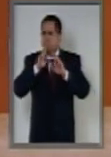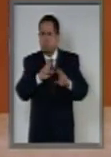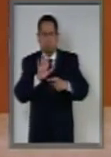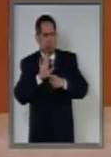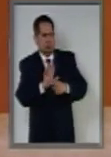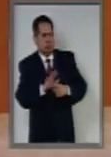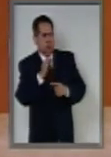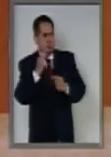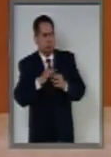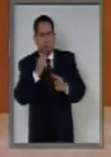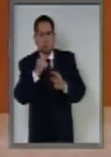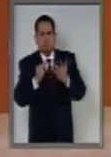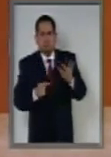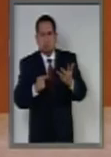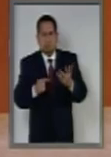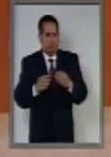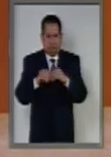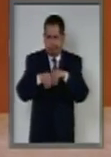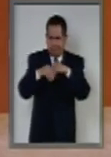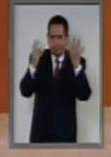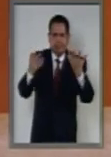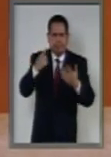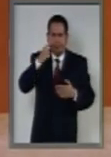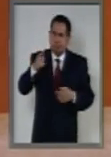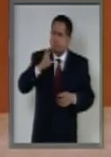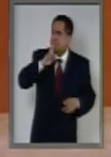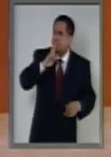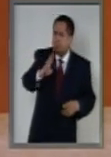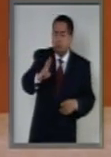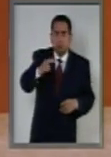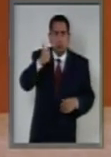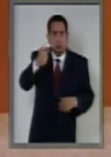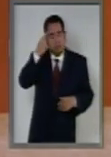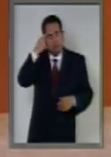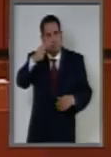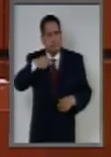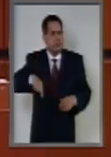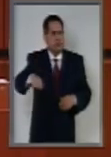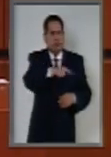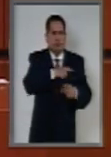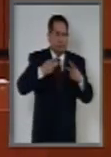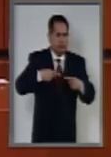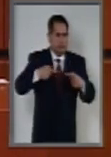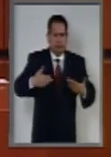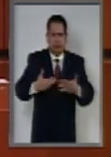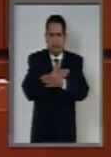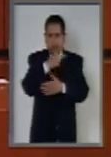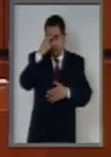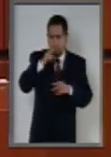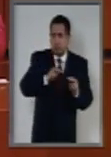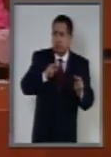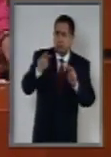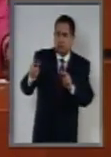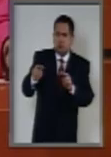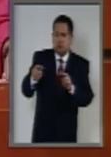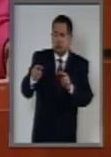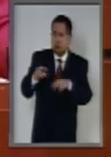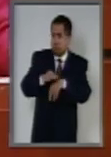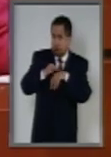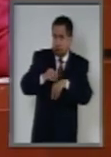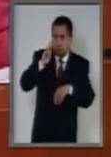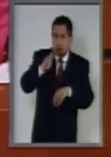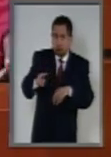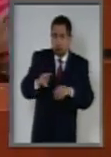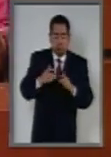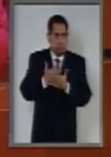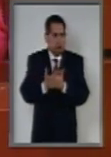cuentas y la claridad y los resultados para que la sociedad mexicana, en el seno de la